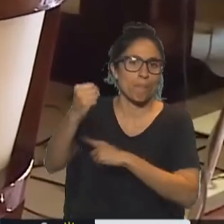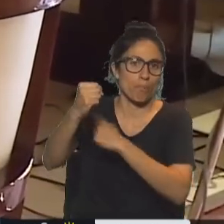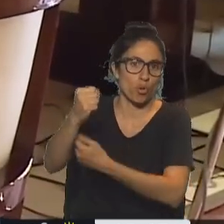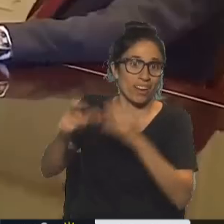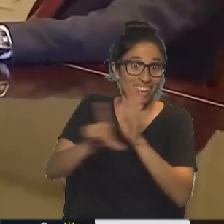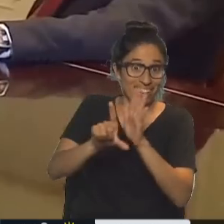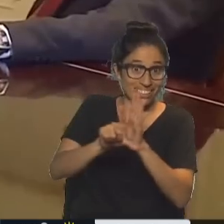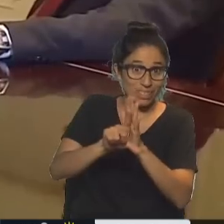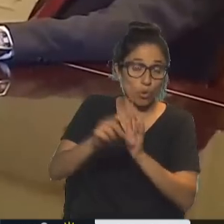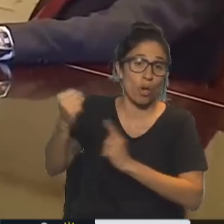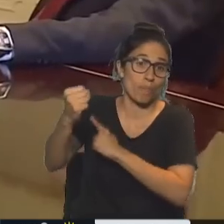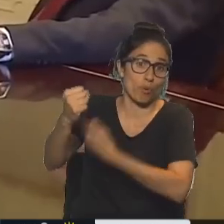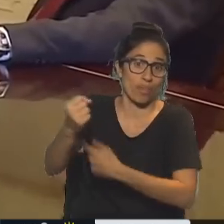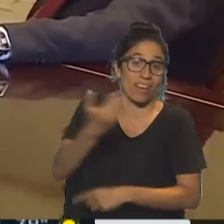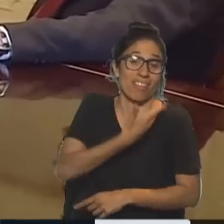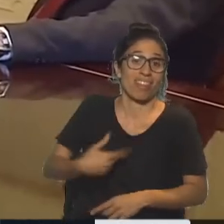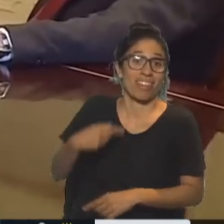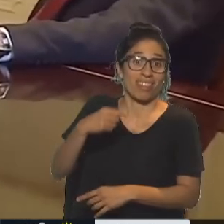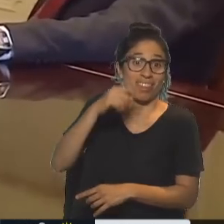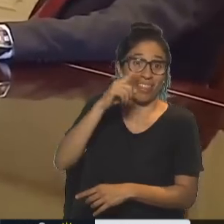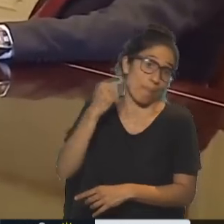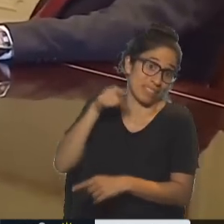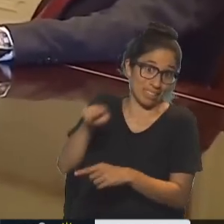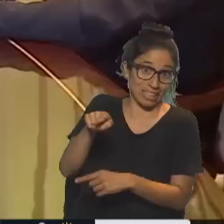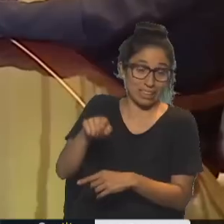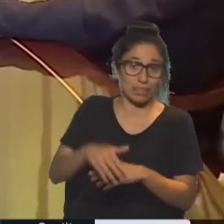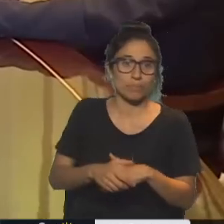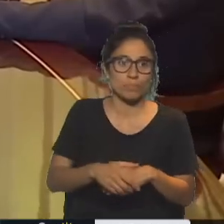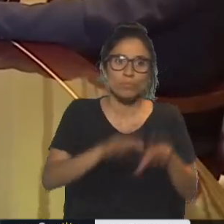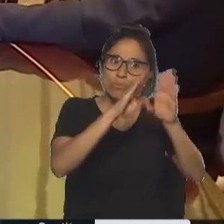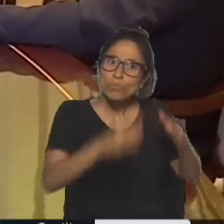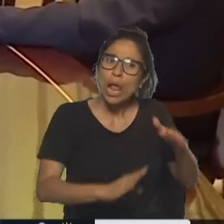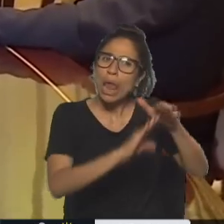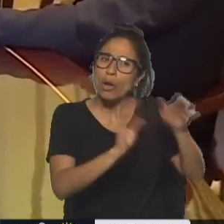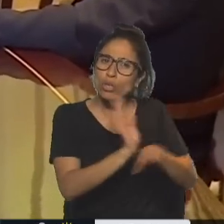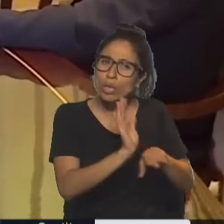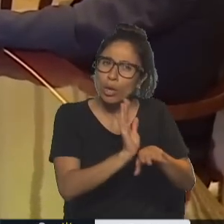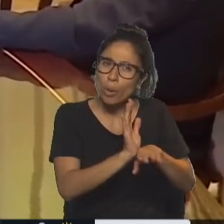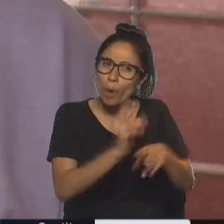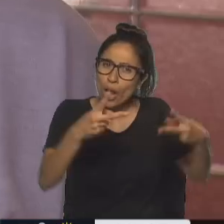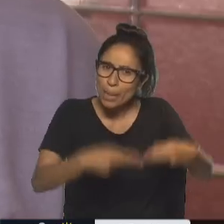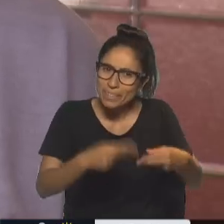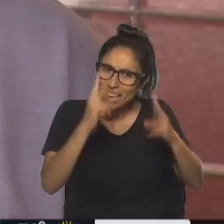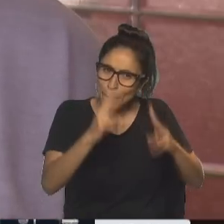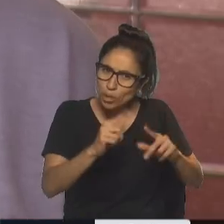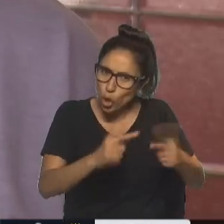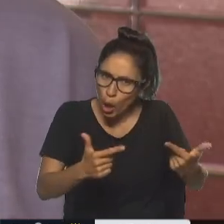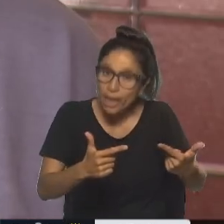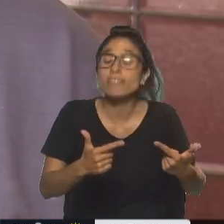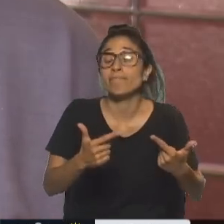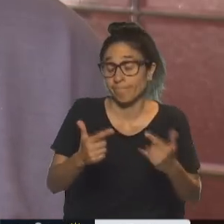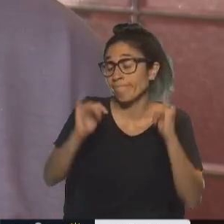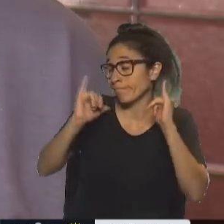es decir, del presidente. ¿La Corte se excedió en sus funciones? Pero por supuesto se considera legisladora en última